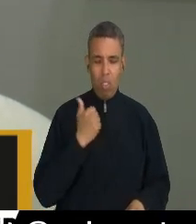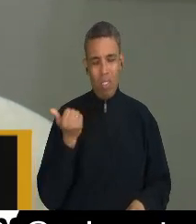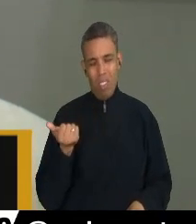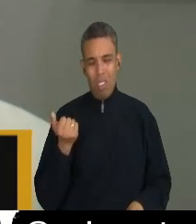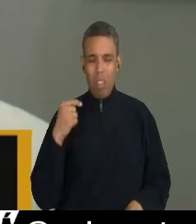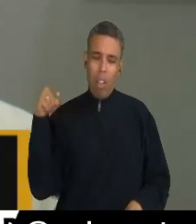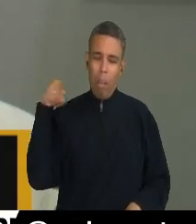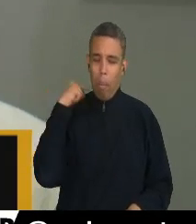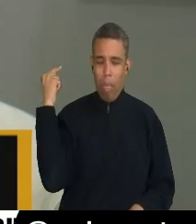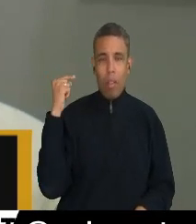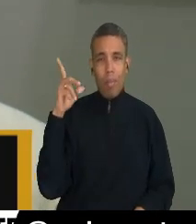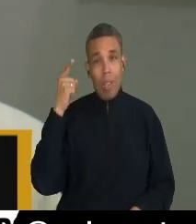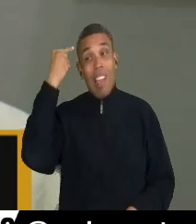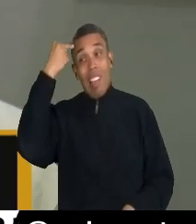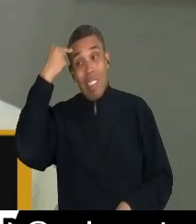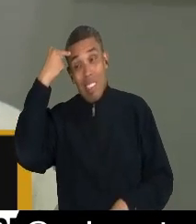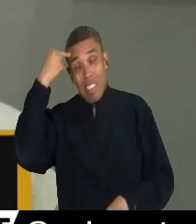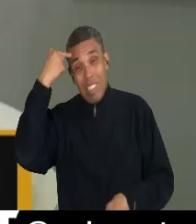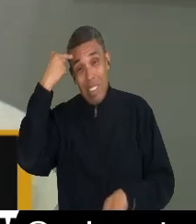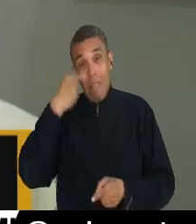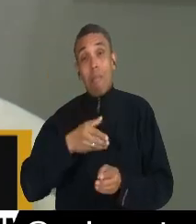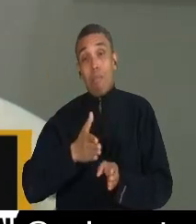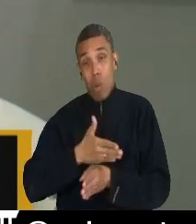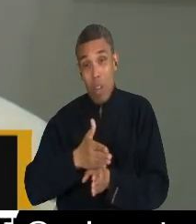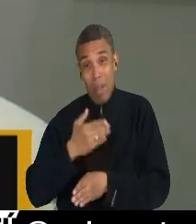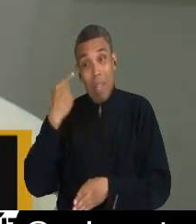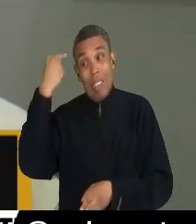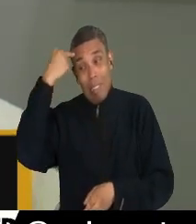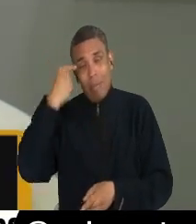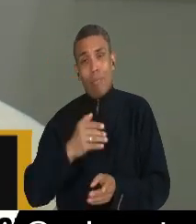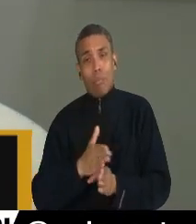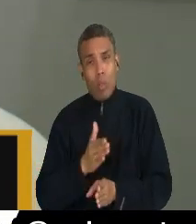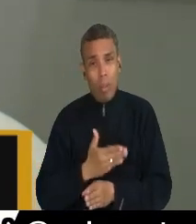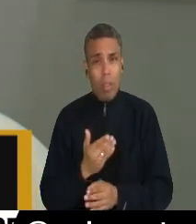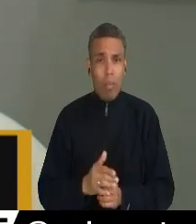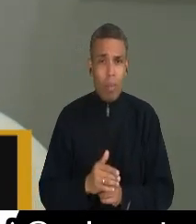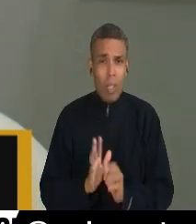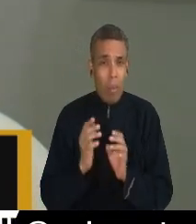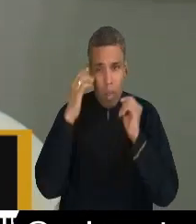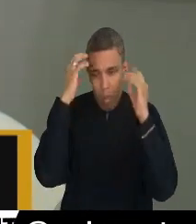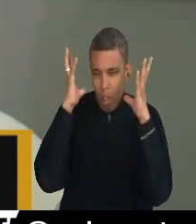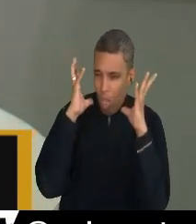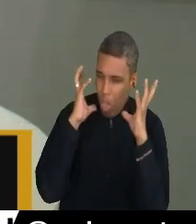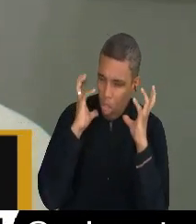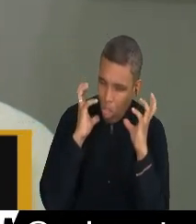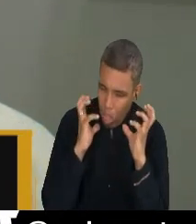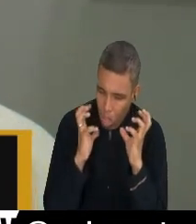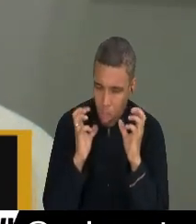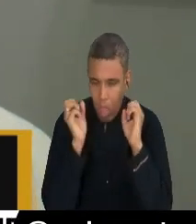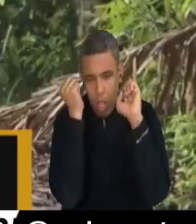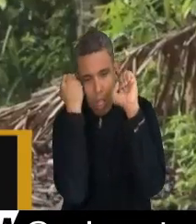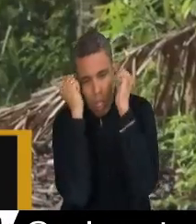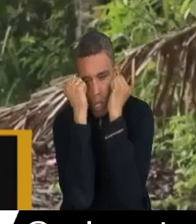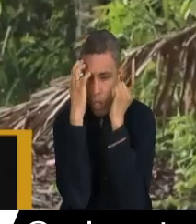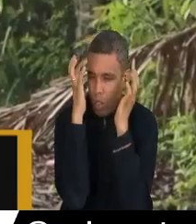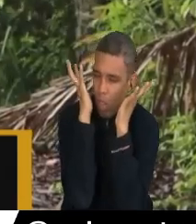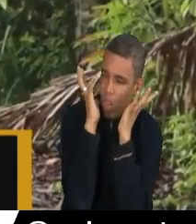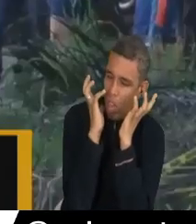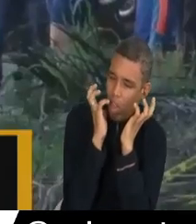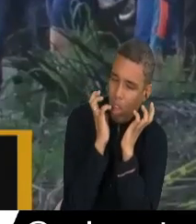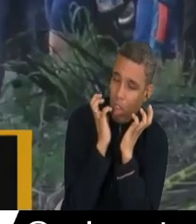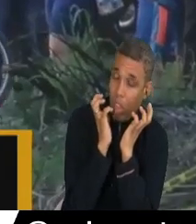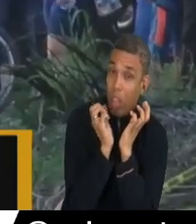El problema es que hay una crisis de una depresión profunda. y la depresión profunda lleva a perder